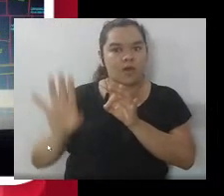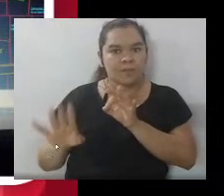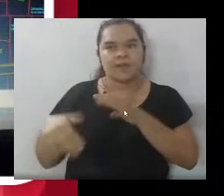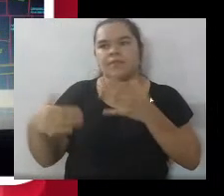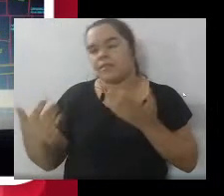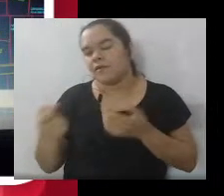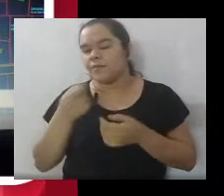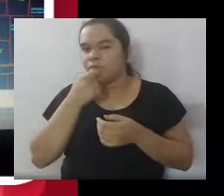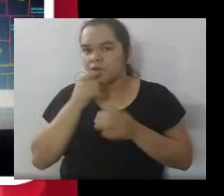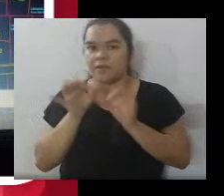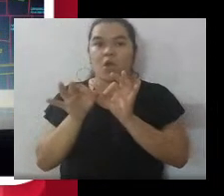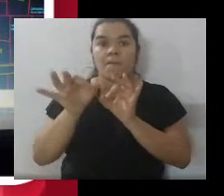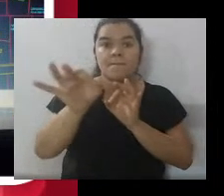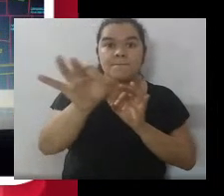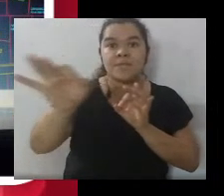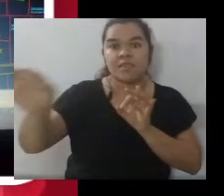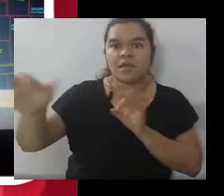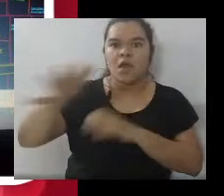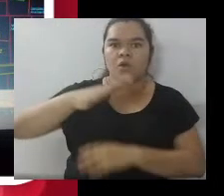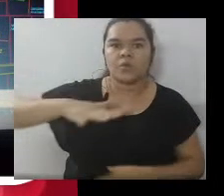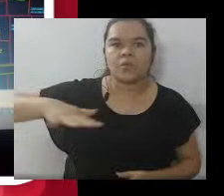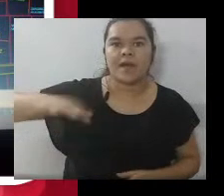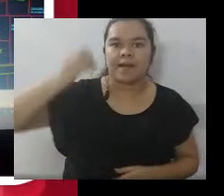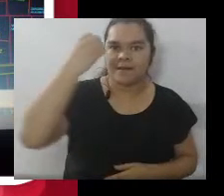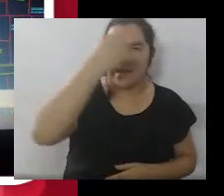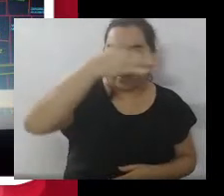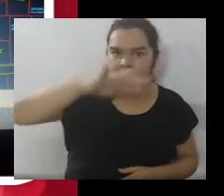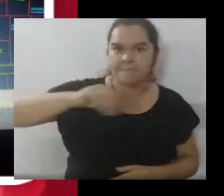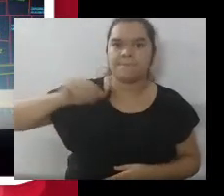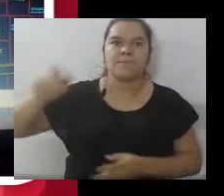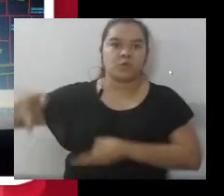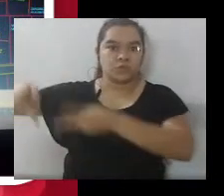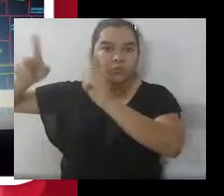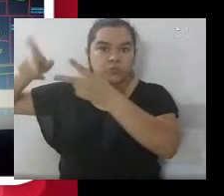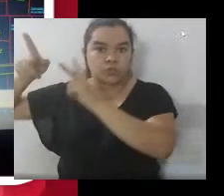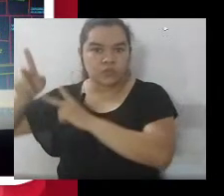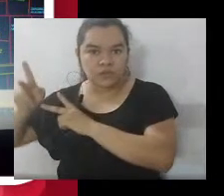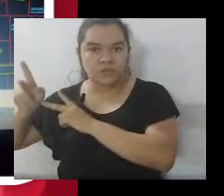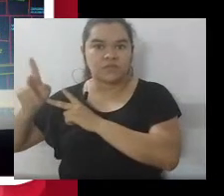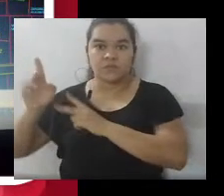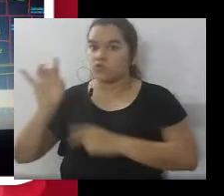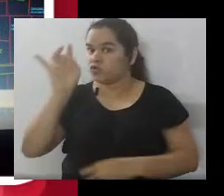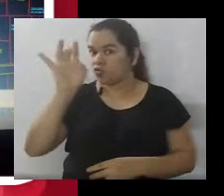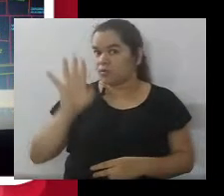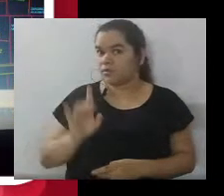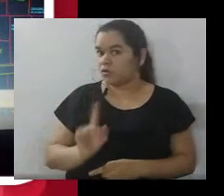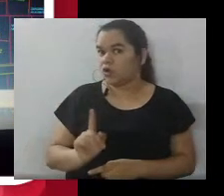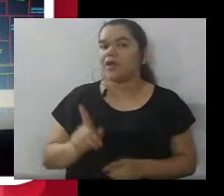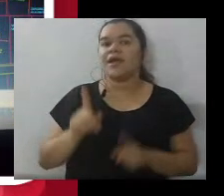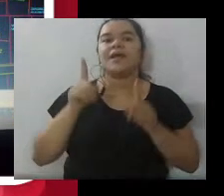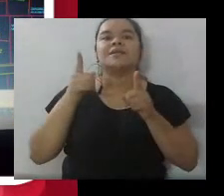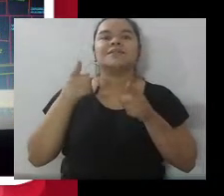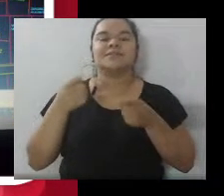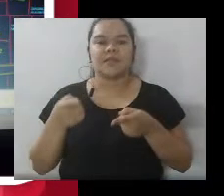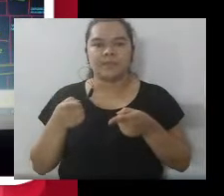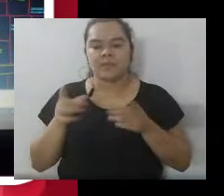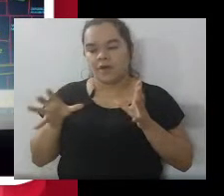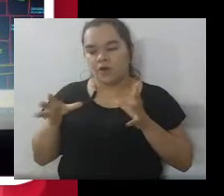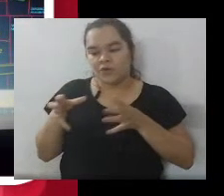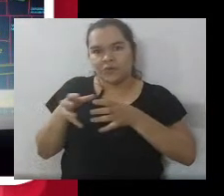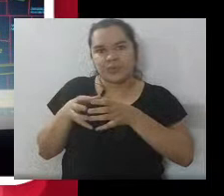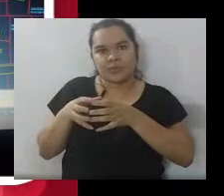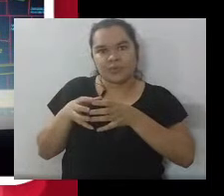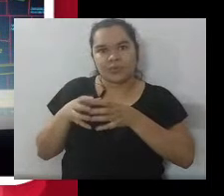medición en el área rural y en el área urbana, sino también hace trabajos de gabinete, es